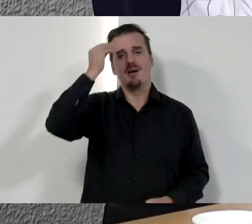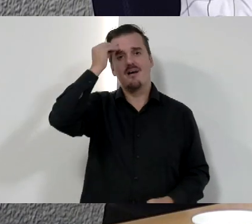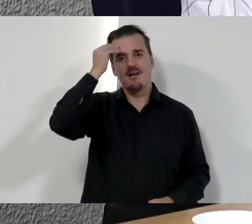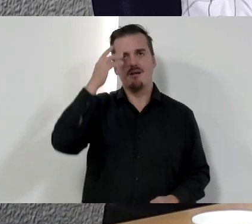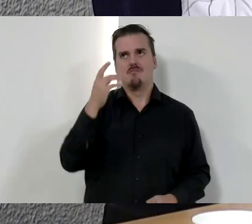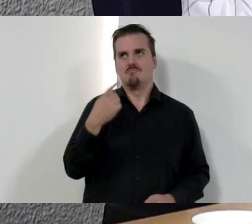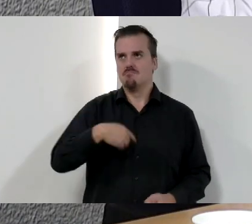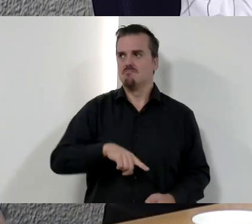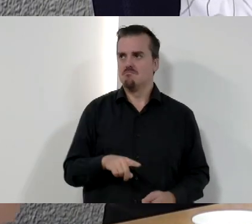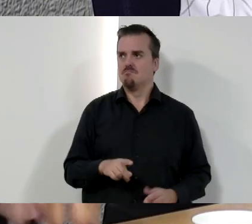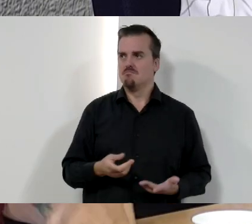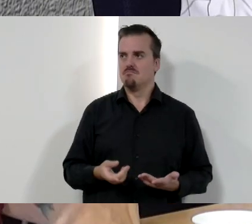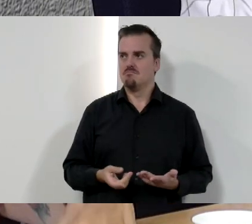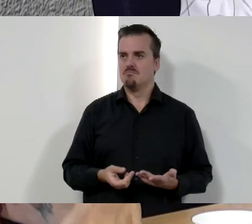poniendo